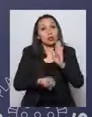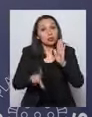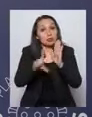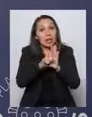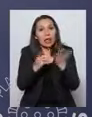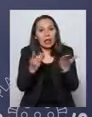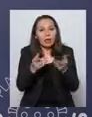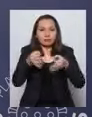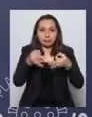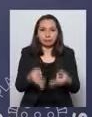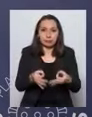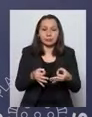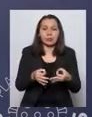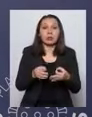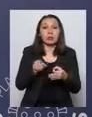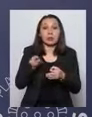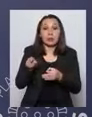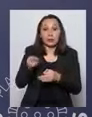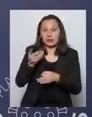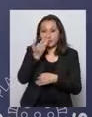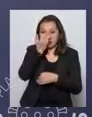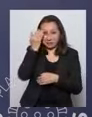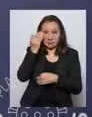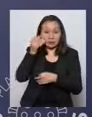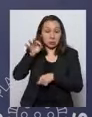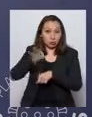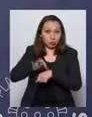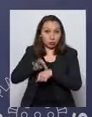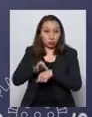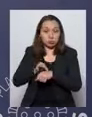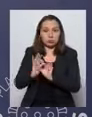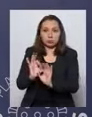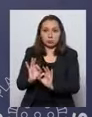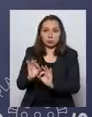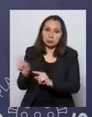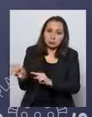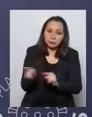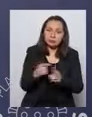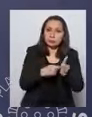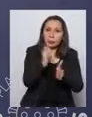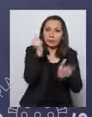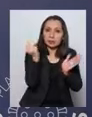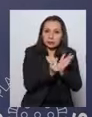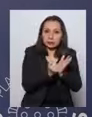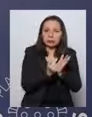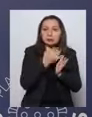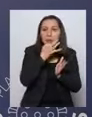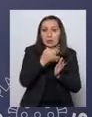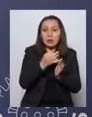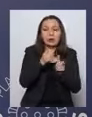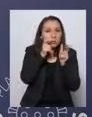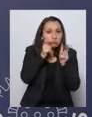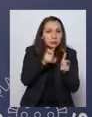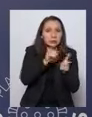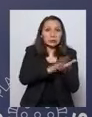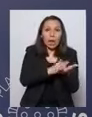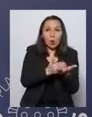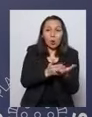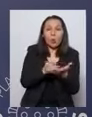para que efectivamente estos especialistas adecuadamente acreditados y reconocidos por la superintendencia de salud